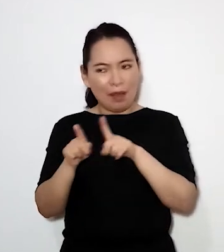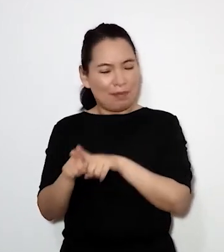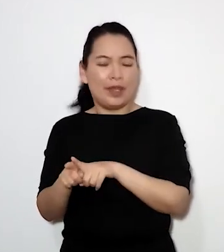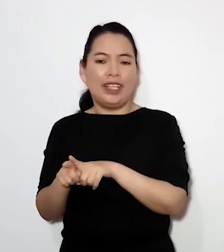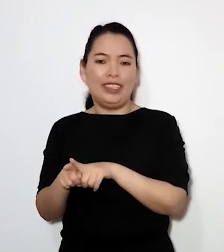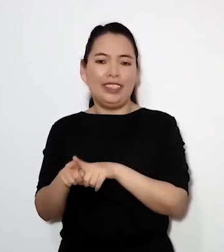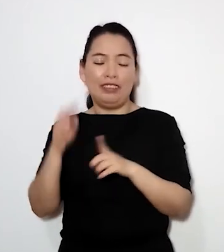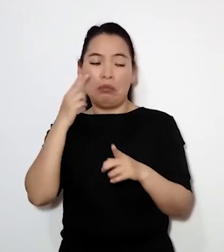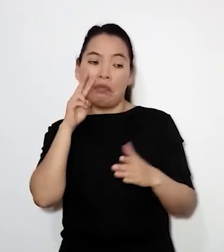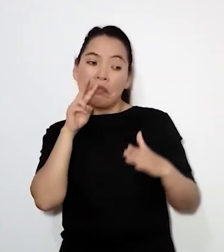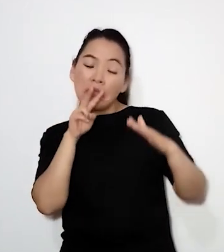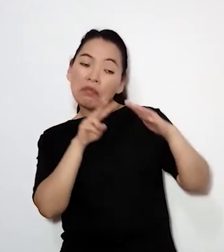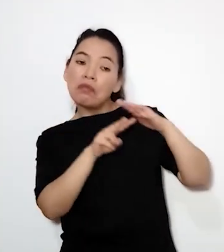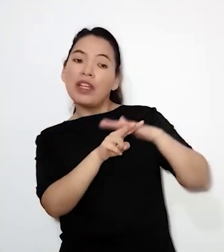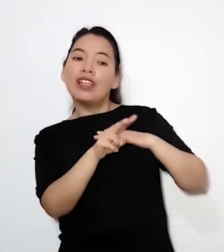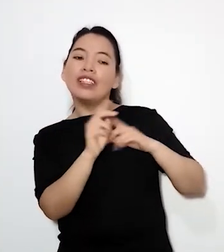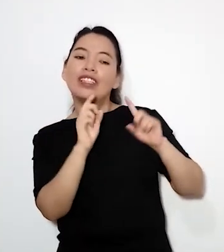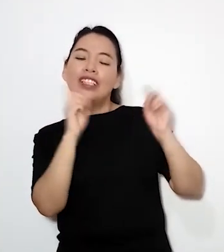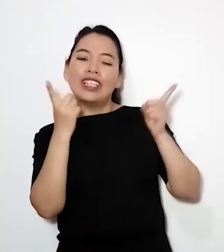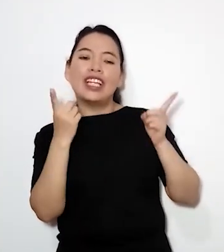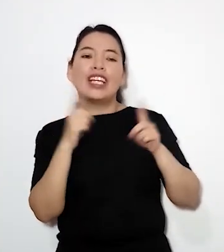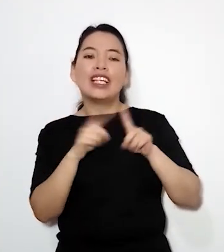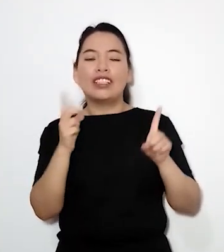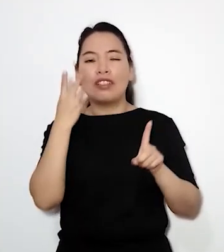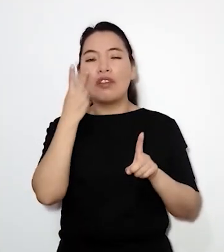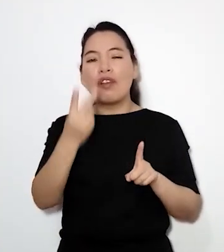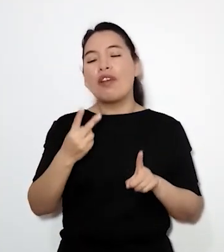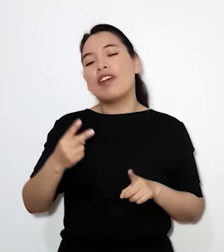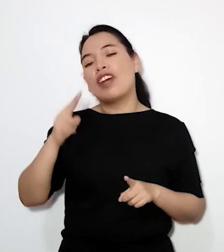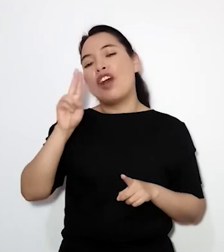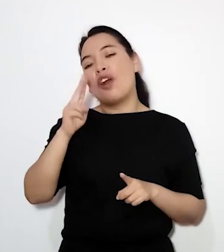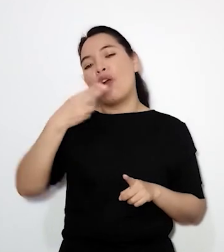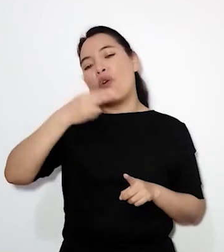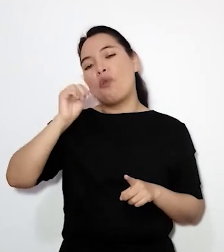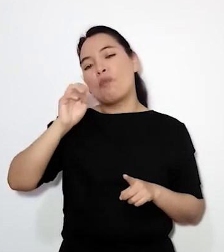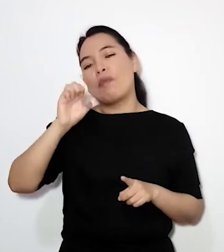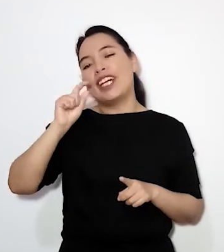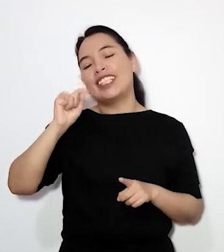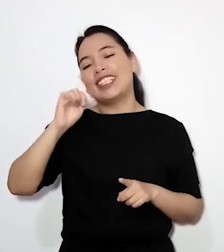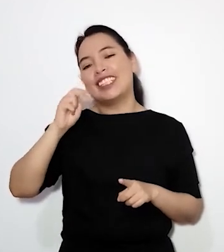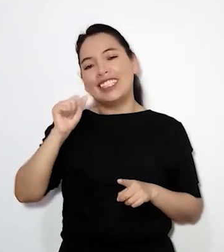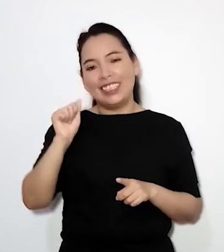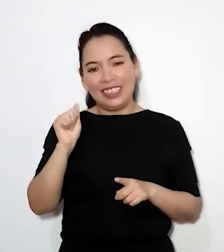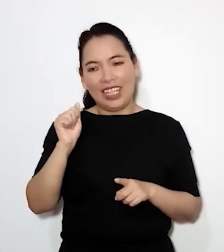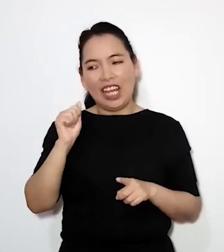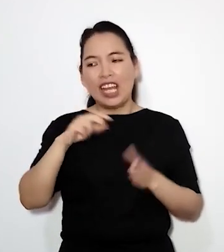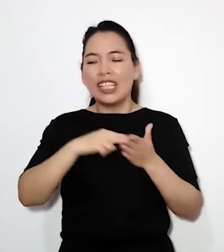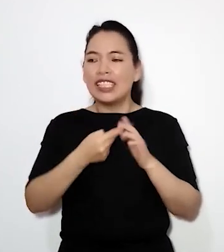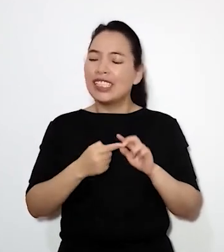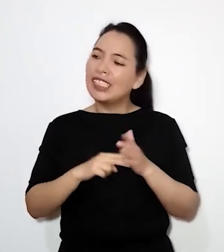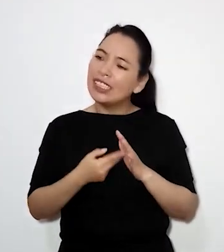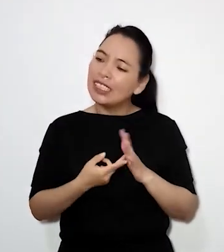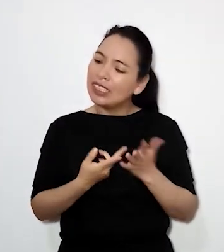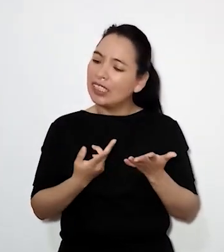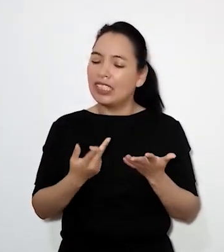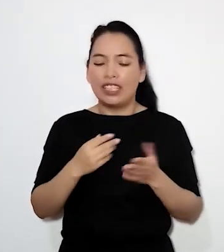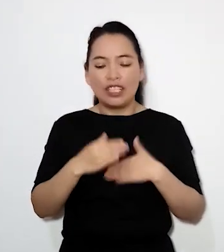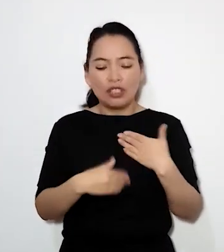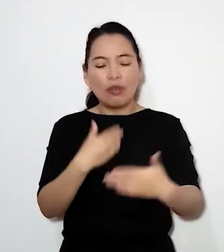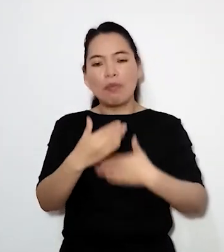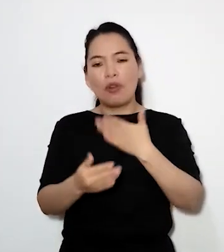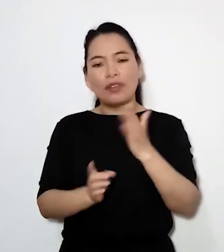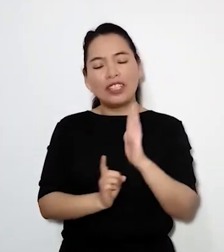humanista, ¿no? Esto significa que pensamos a la educación como ese proceso de desarrollo de la personalidad